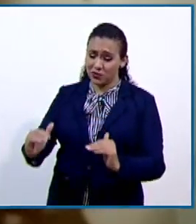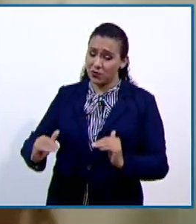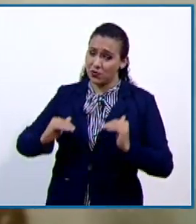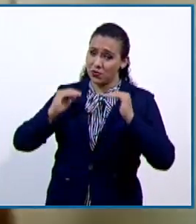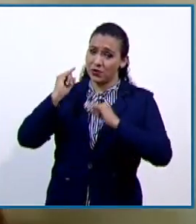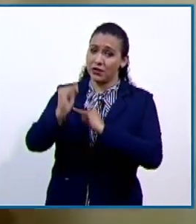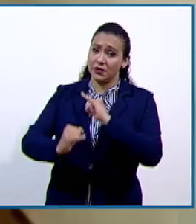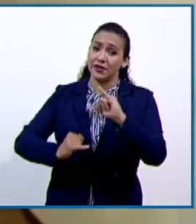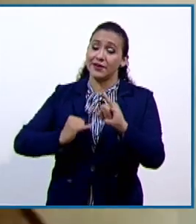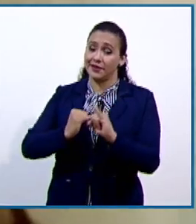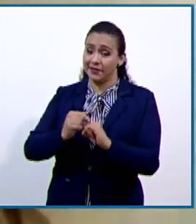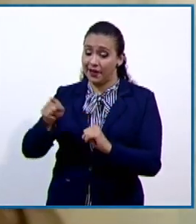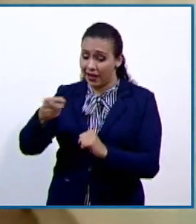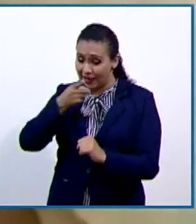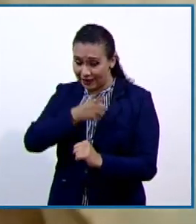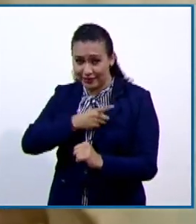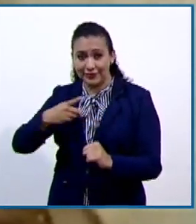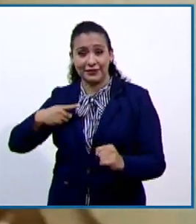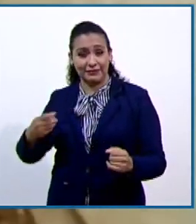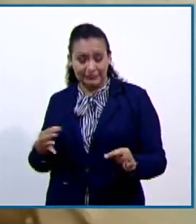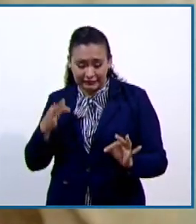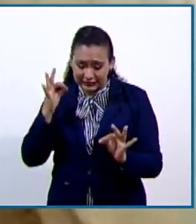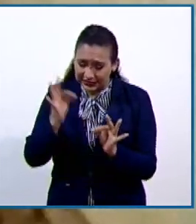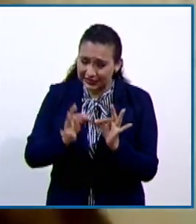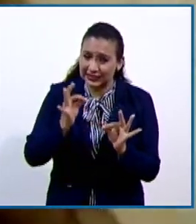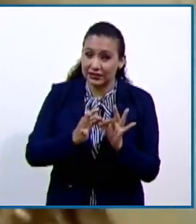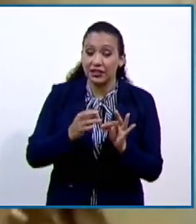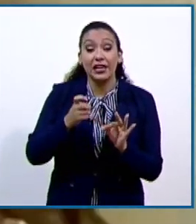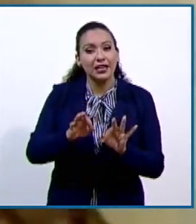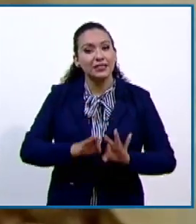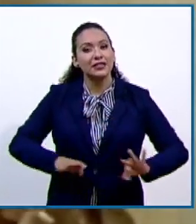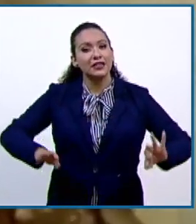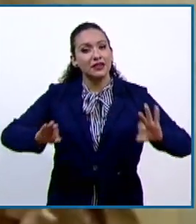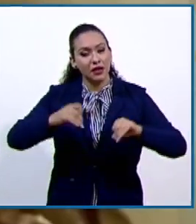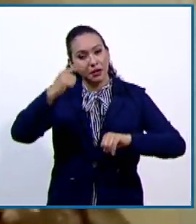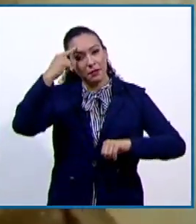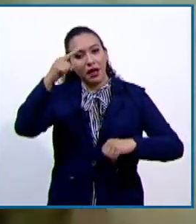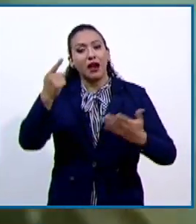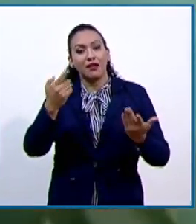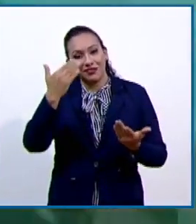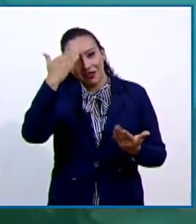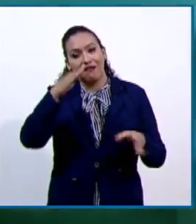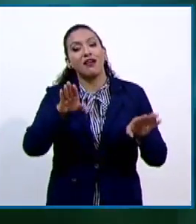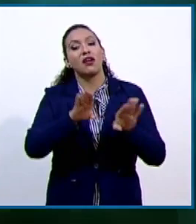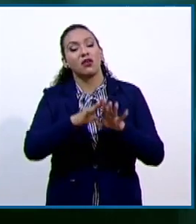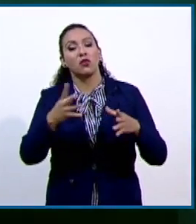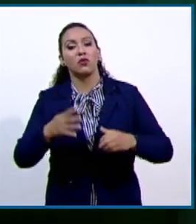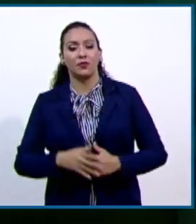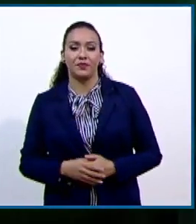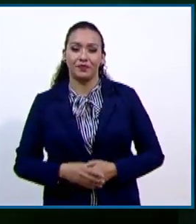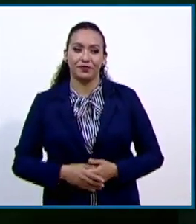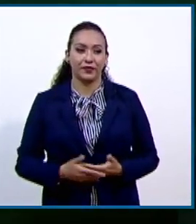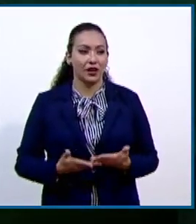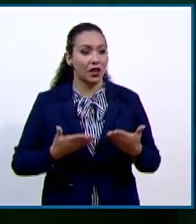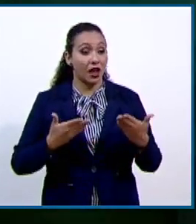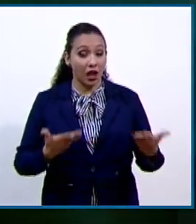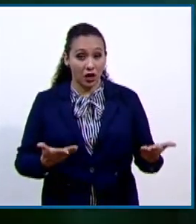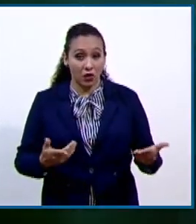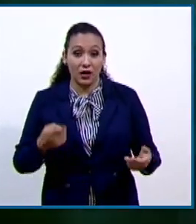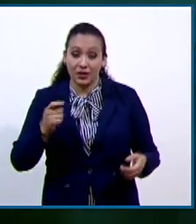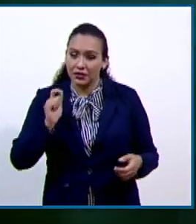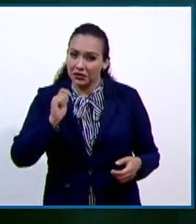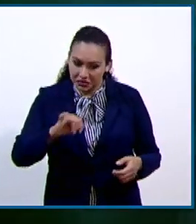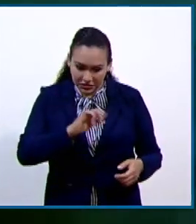Regional en esta materia, que son fundamentales para entender el fenómeno, que además responden al avance progresivo